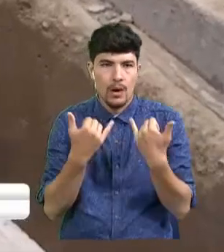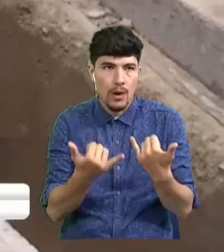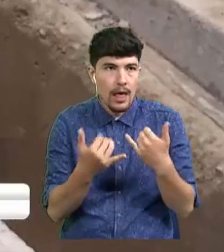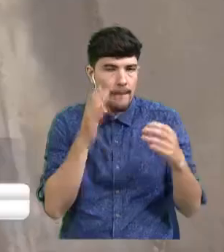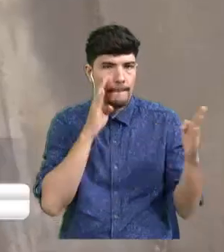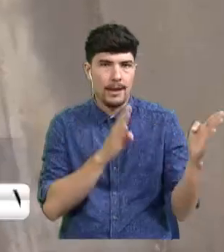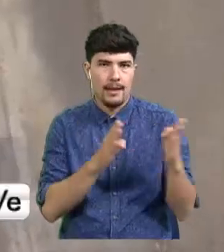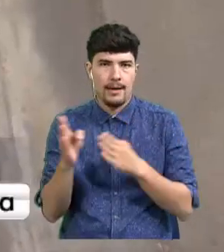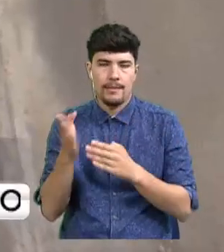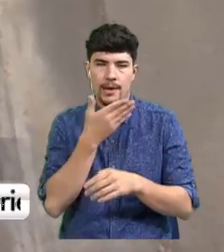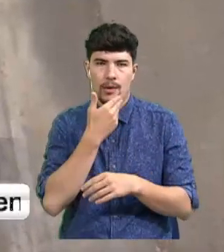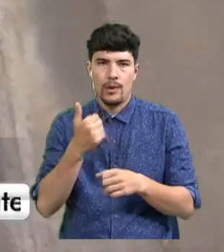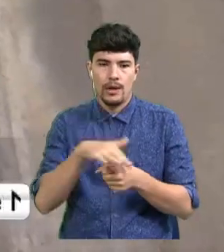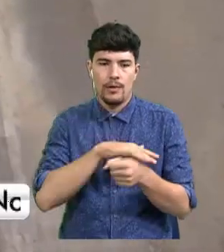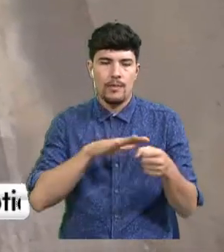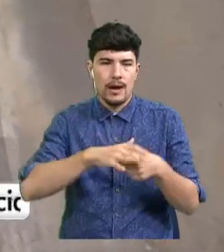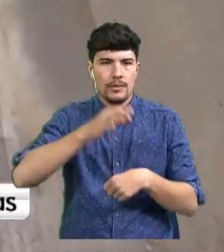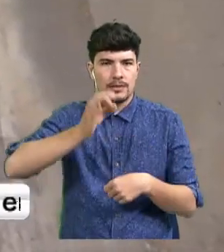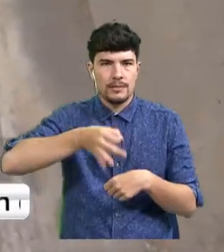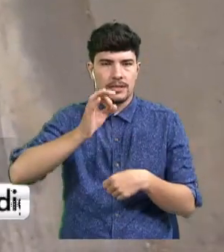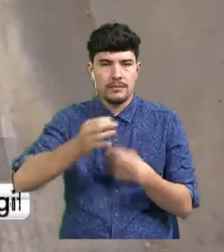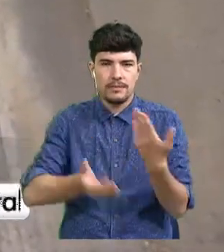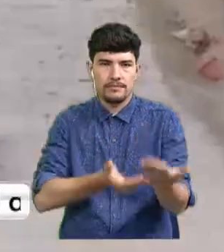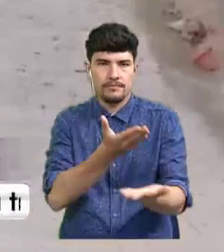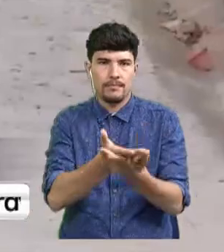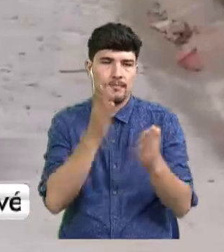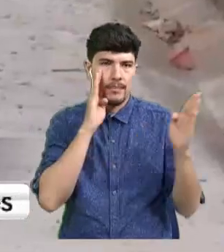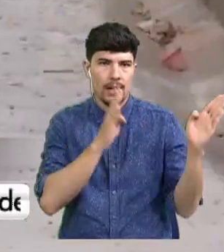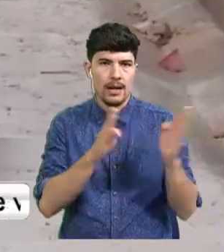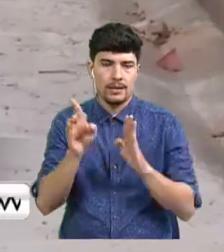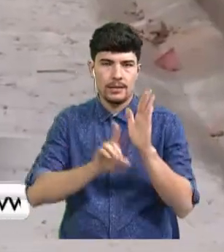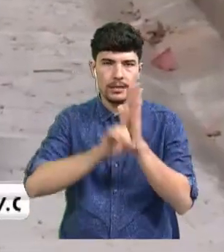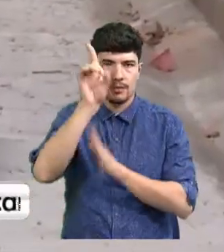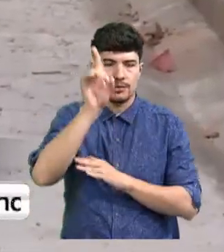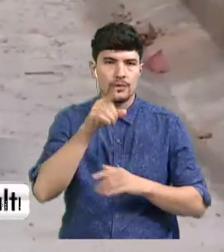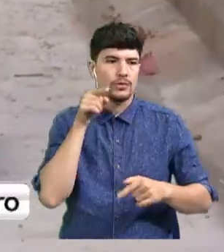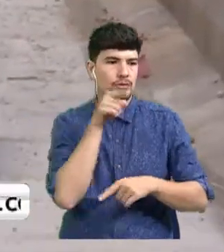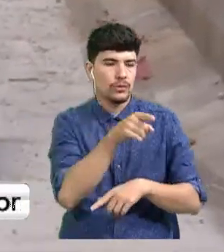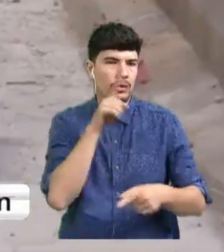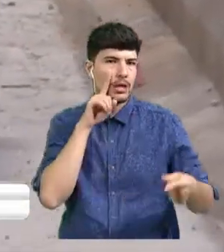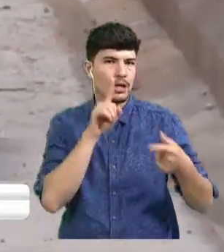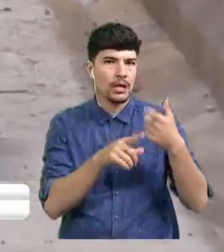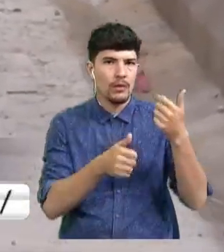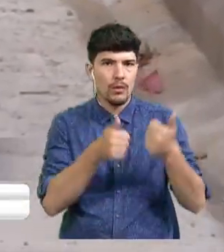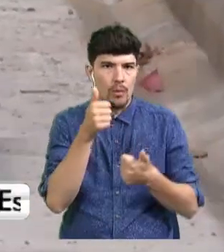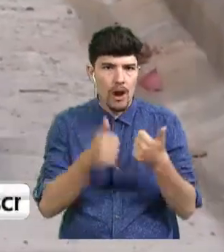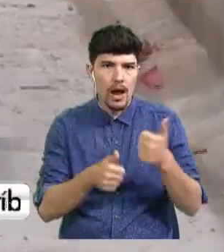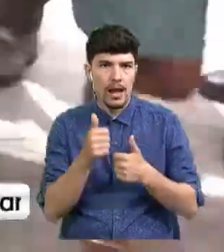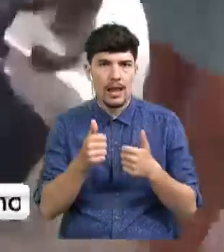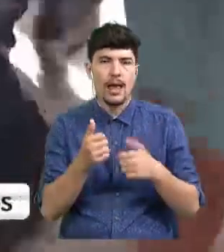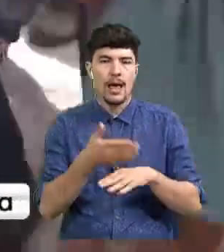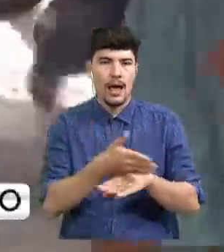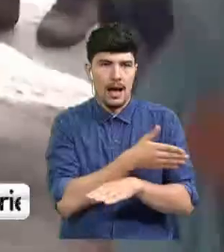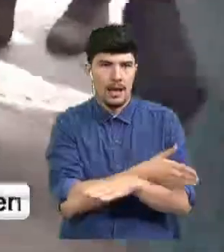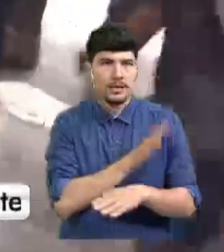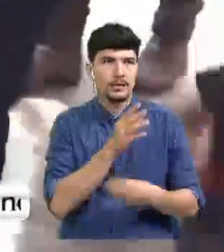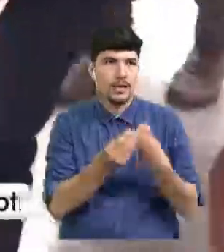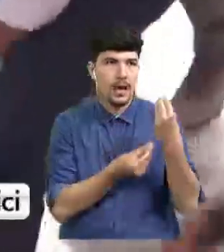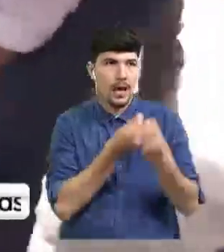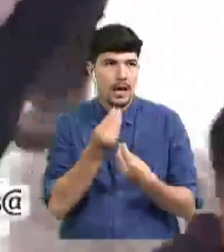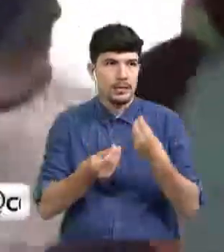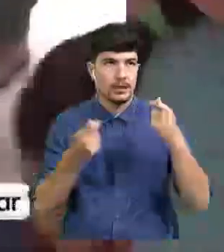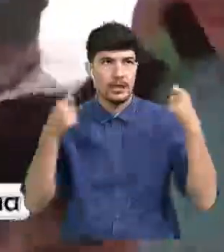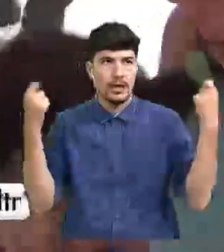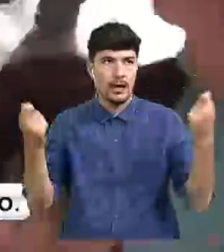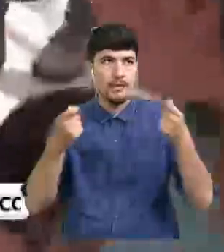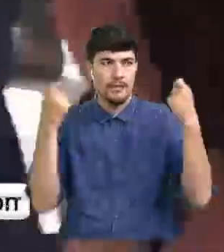mejoramiento de los barrios que siempre se plasmó en el plan de desarrollo y que tenía que ver precisamente con lo que se había hecho en la